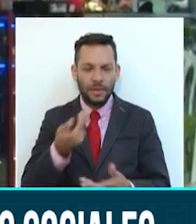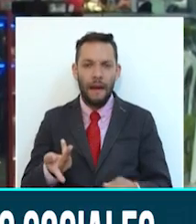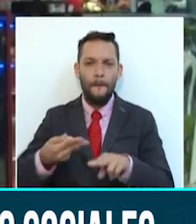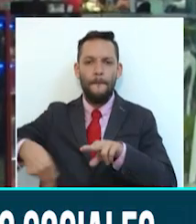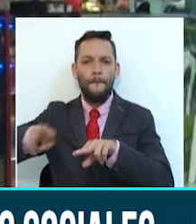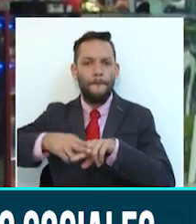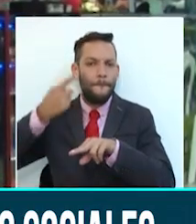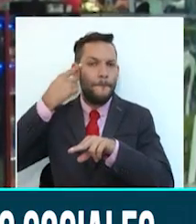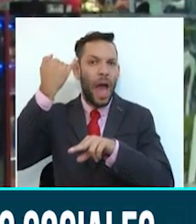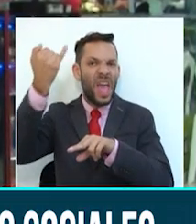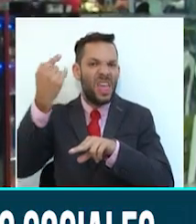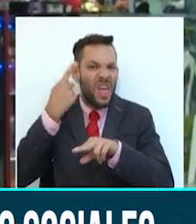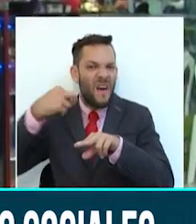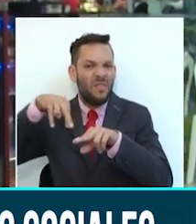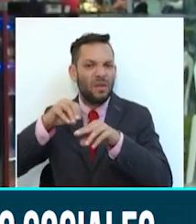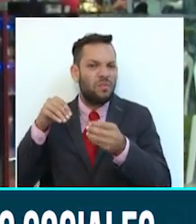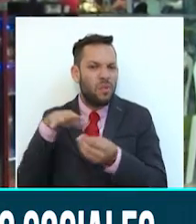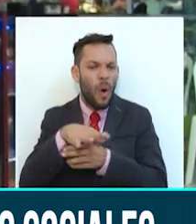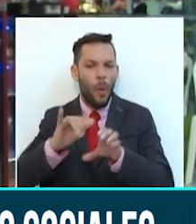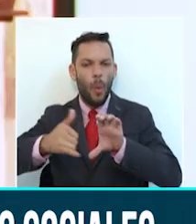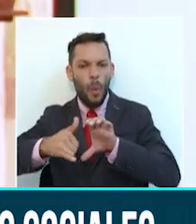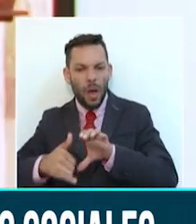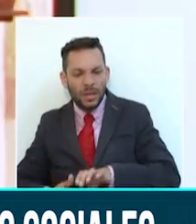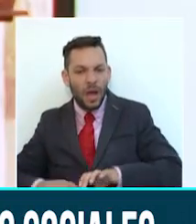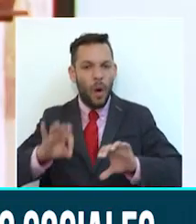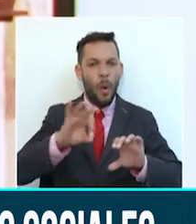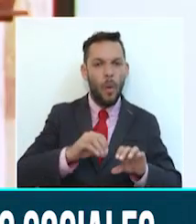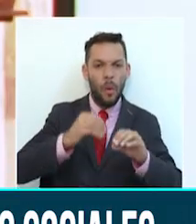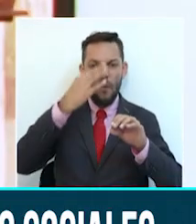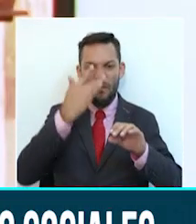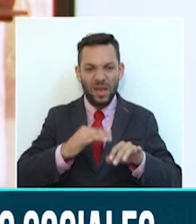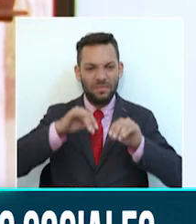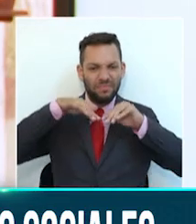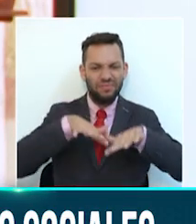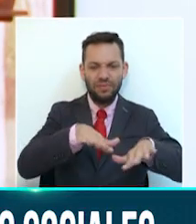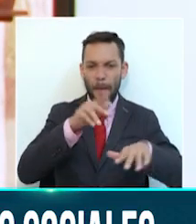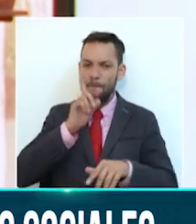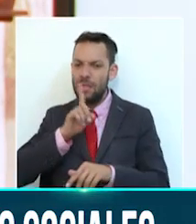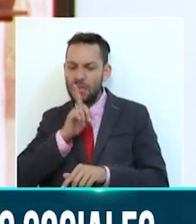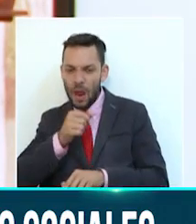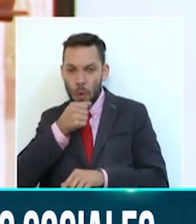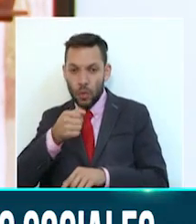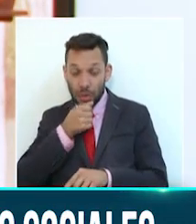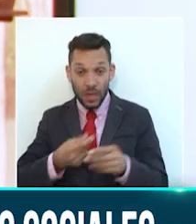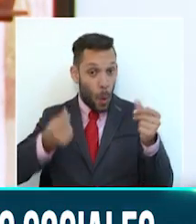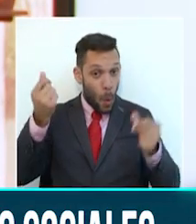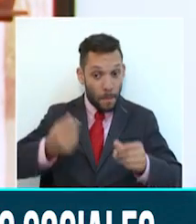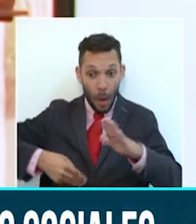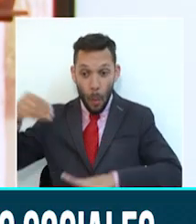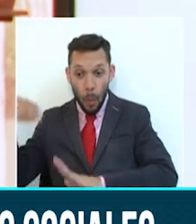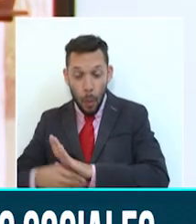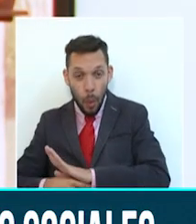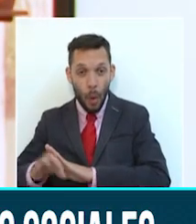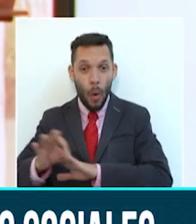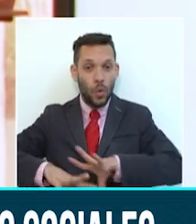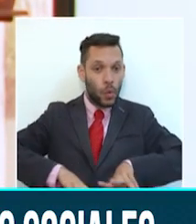informaciones que se emiten en falsas cadenas a través de redes sociales. Pero en últimas, la circulación de mensajes falseados